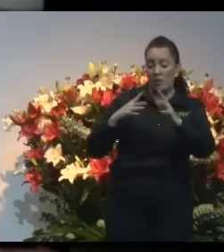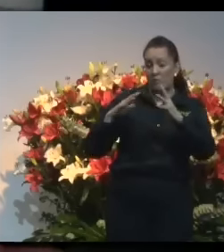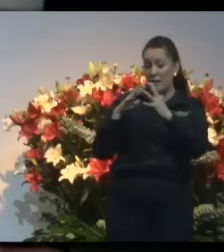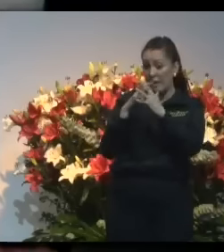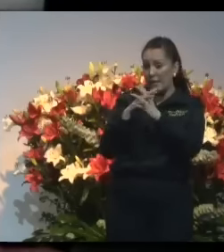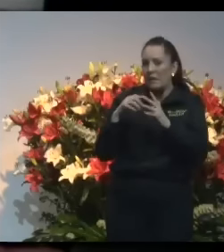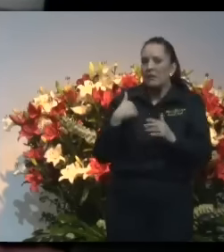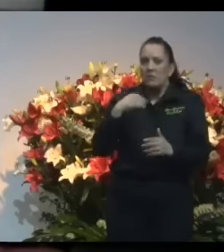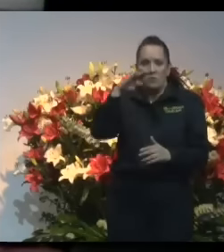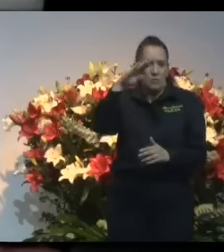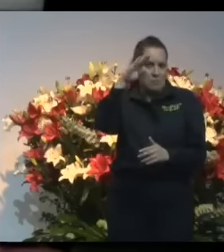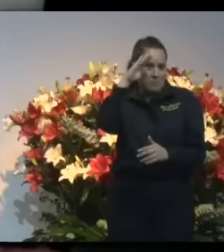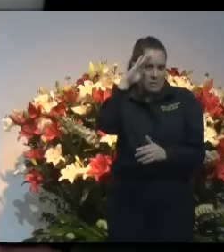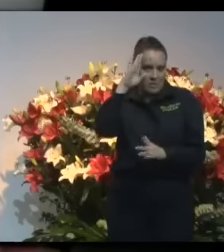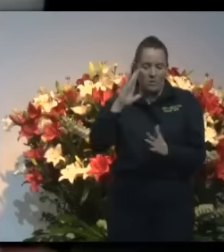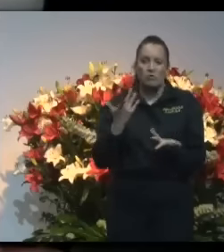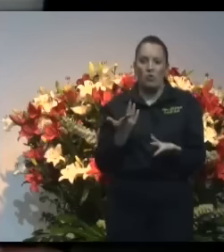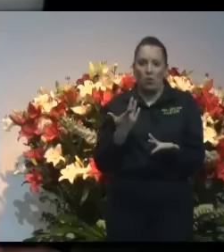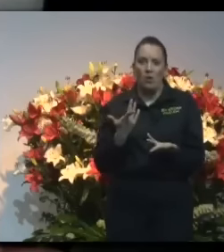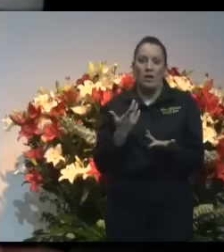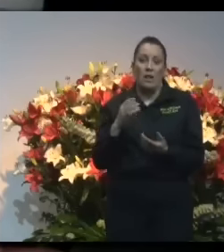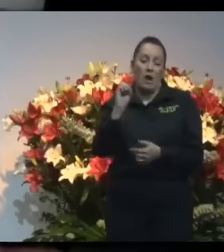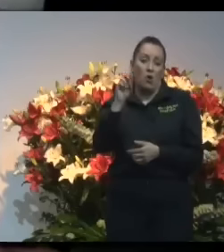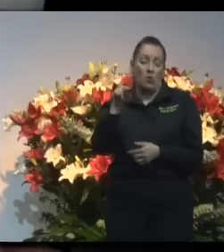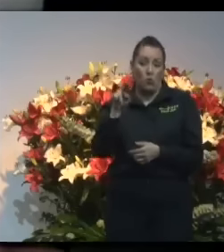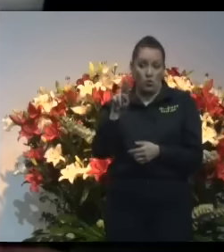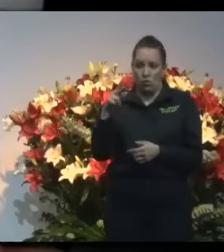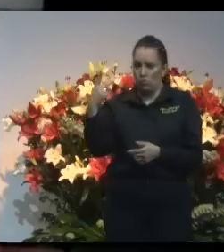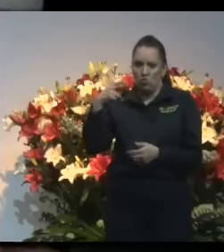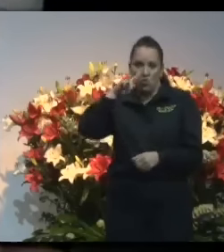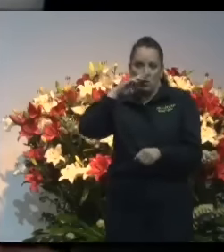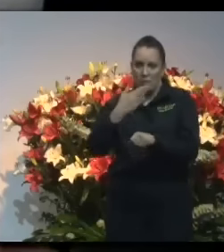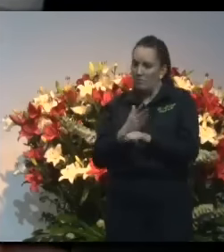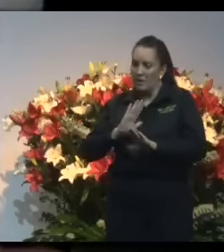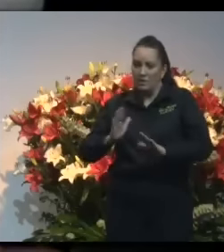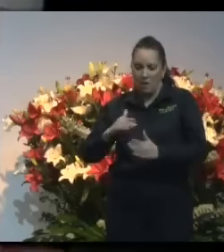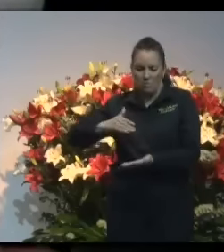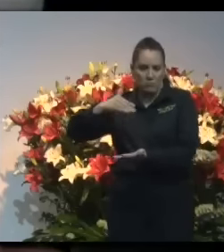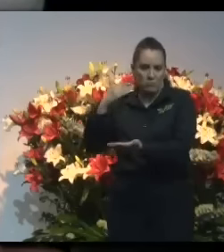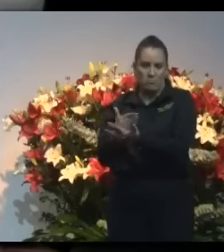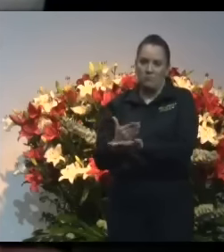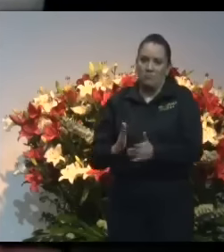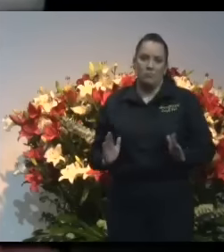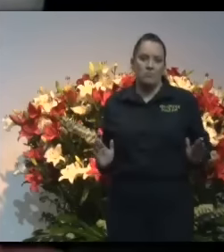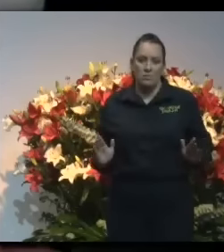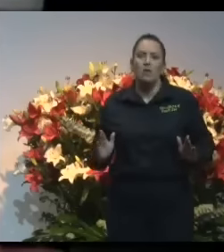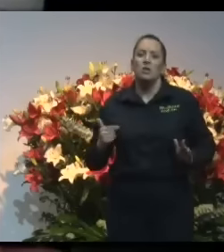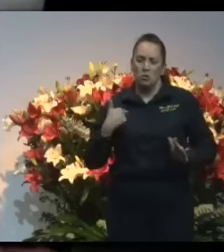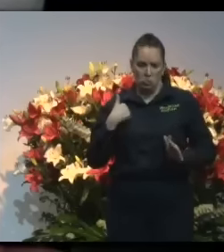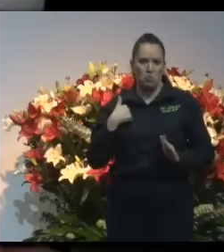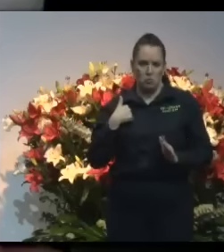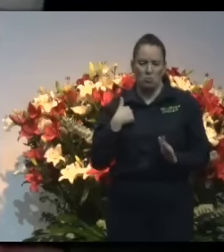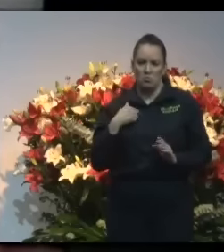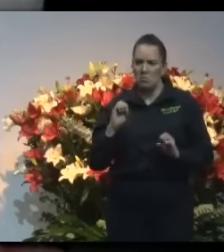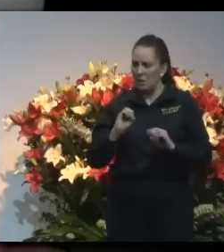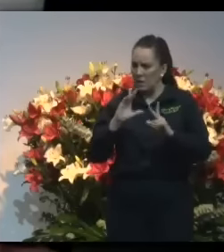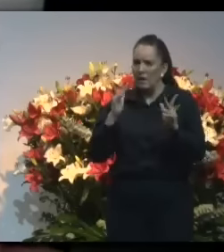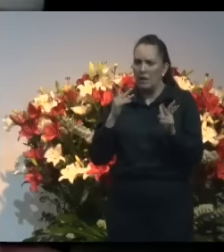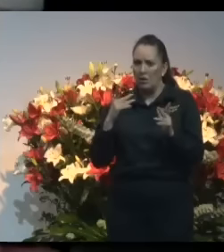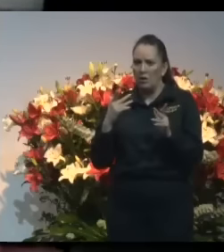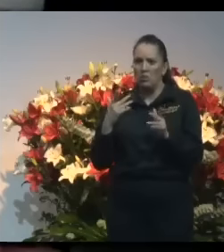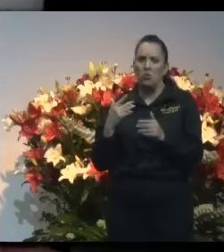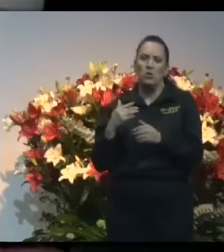que parar. Las propias Naciones Unidas lo ha dicho y en ese sentido yo me sumo a este llamado de la